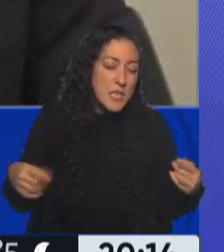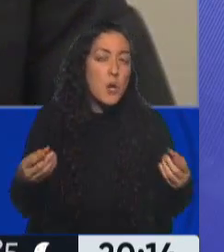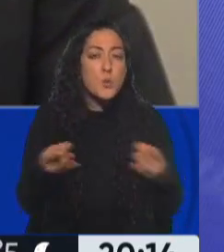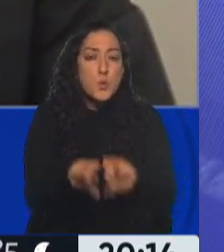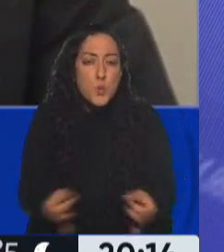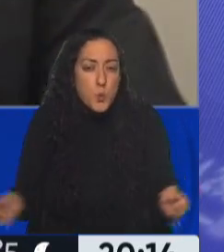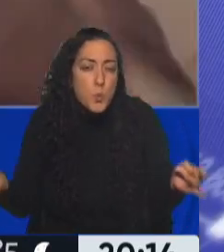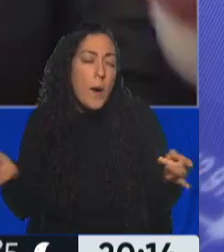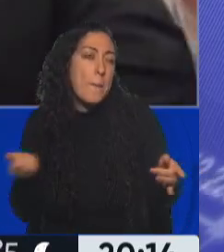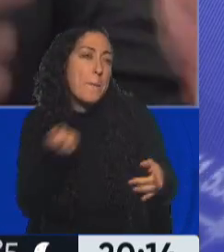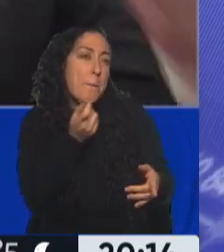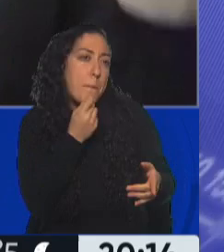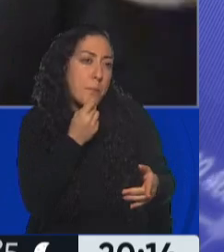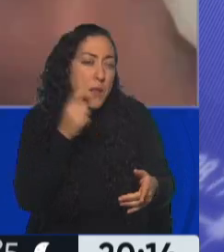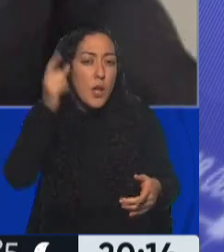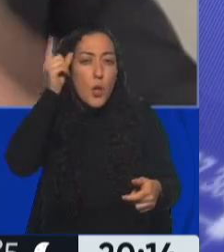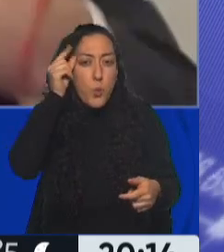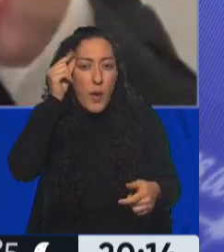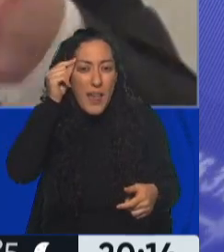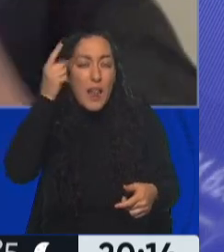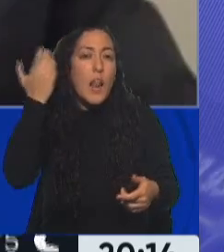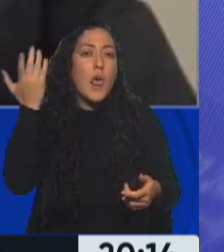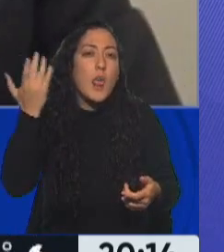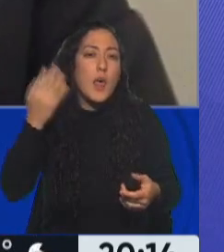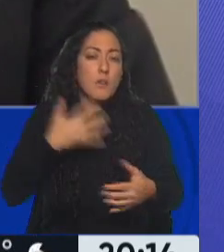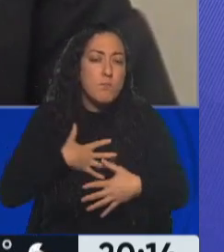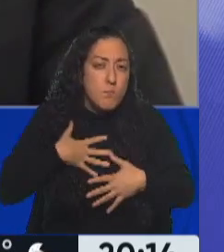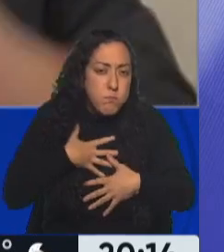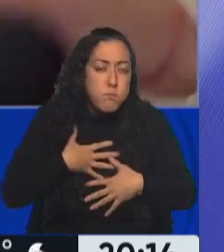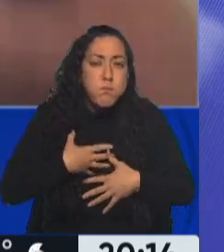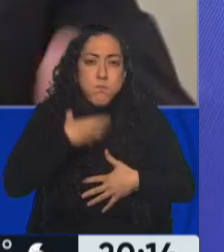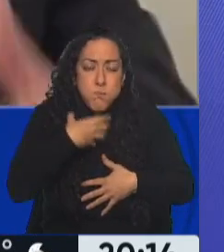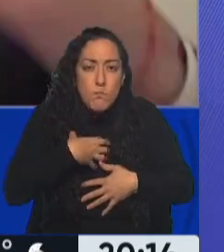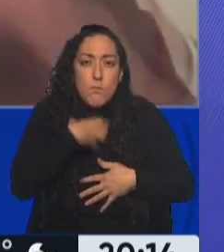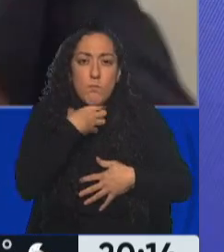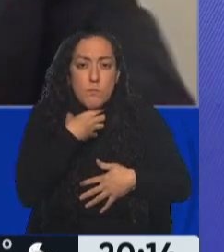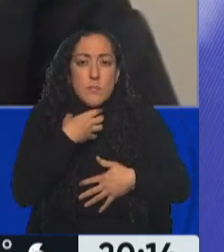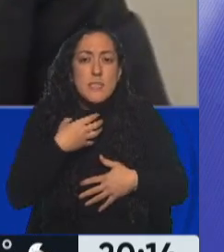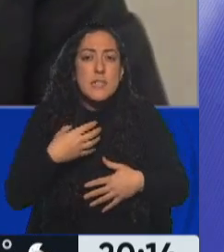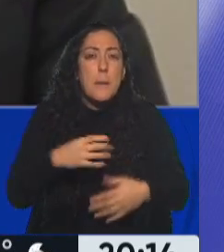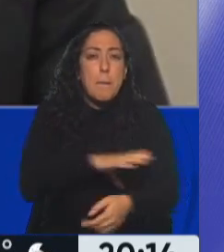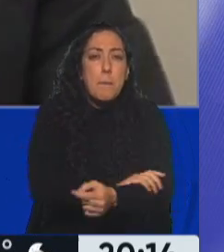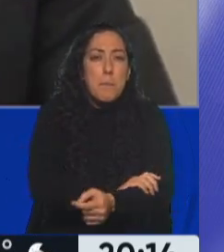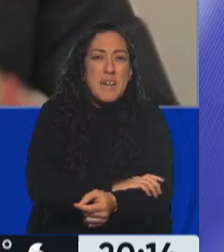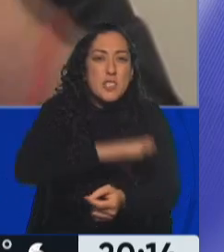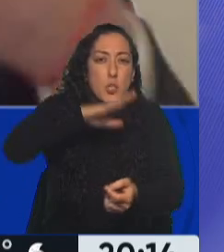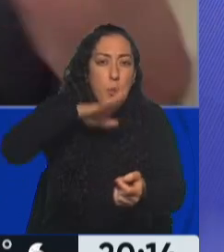leves, que tenemos cefalea, o sea, dolor de cabeza, náuseas, hipotensión, o sea, que baje la